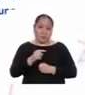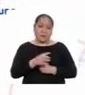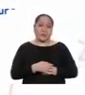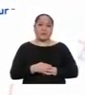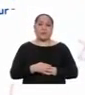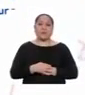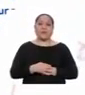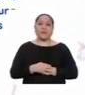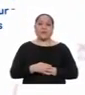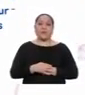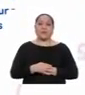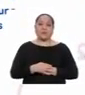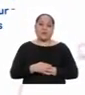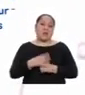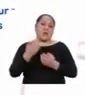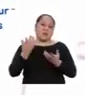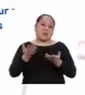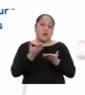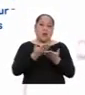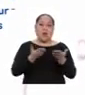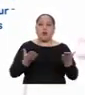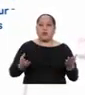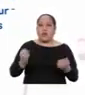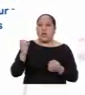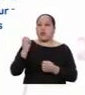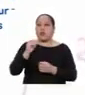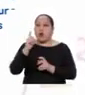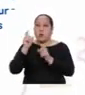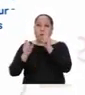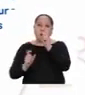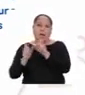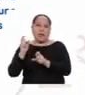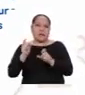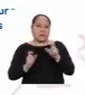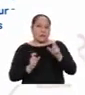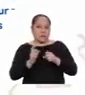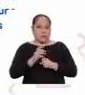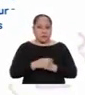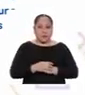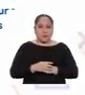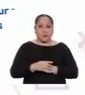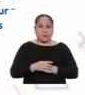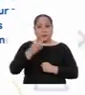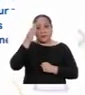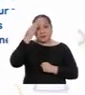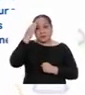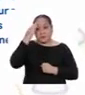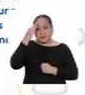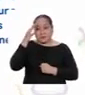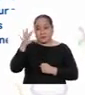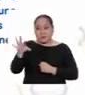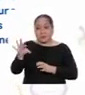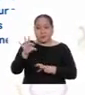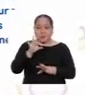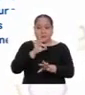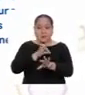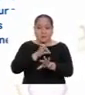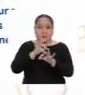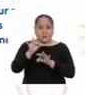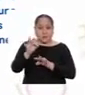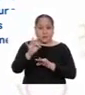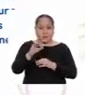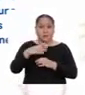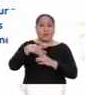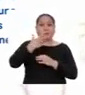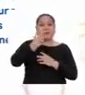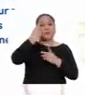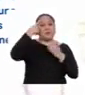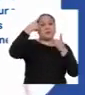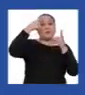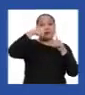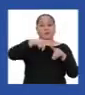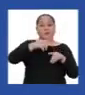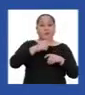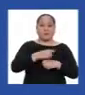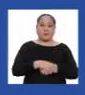hechos, individuos o grupos, para deducir de ello conclusiones para la toma de